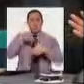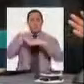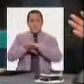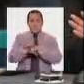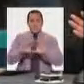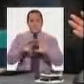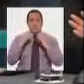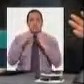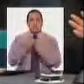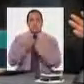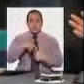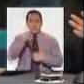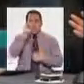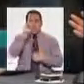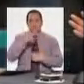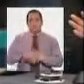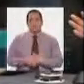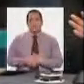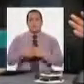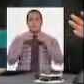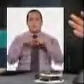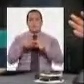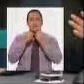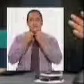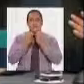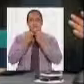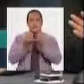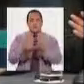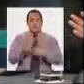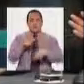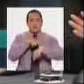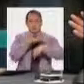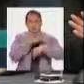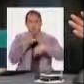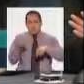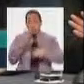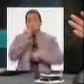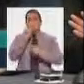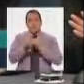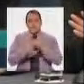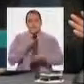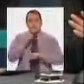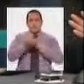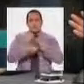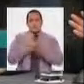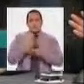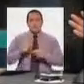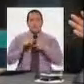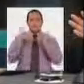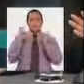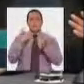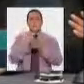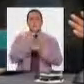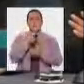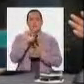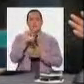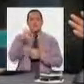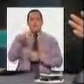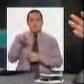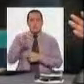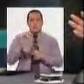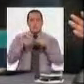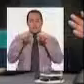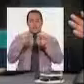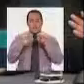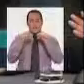de la República que son informados periódicamente de lo que acontece en el caso Chavín de Huántar.